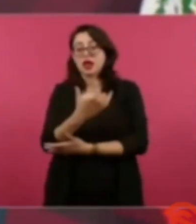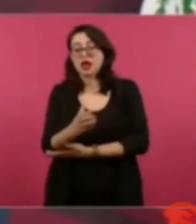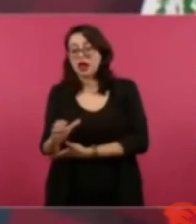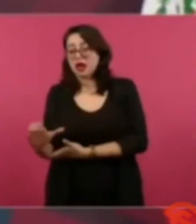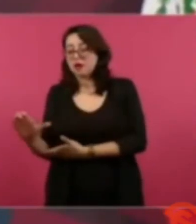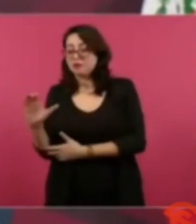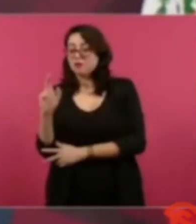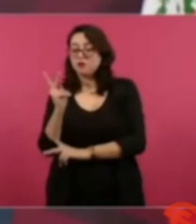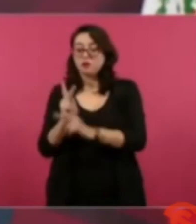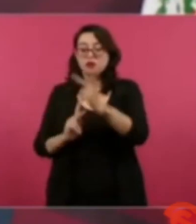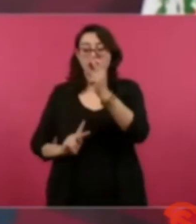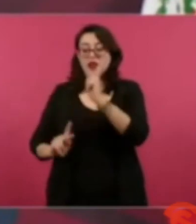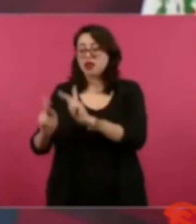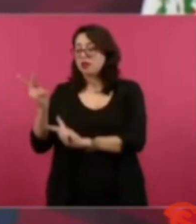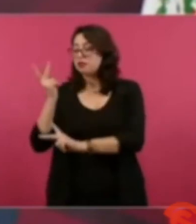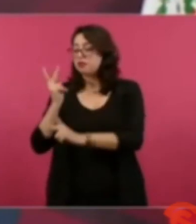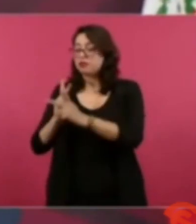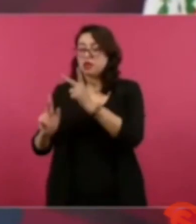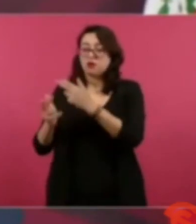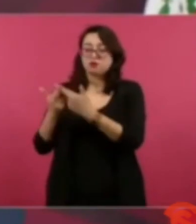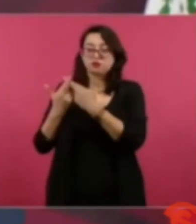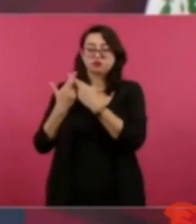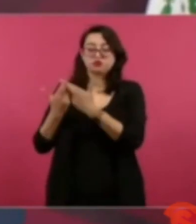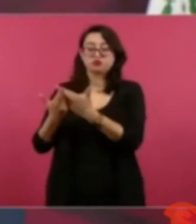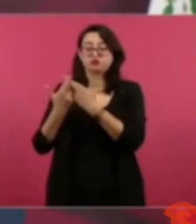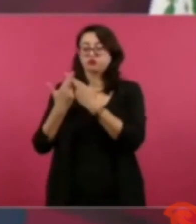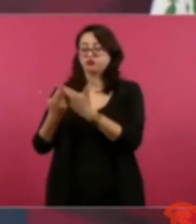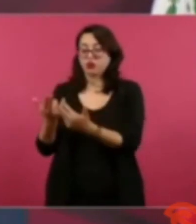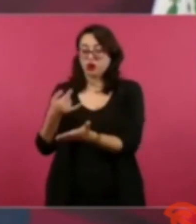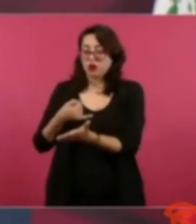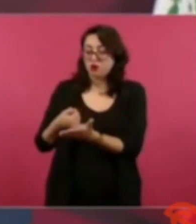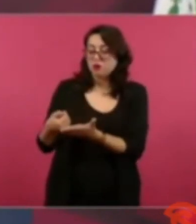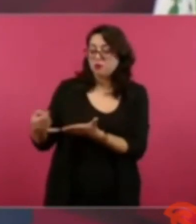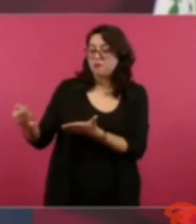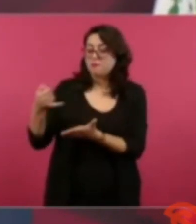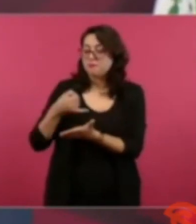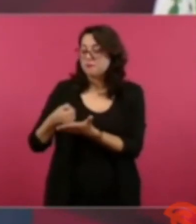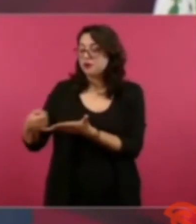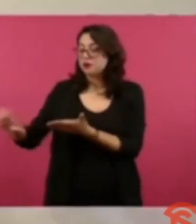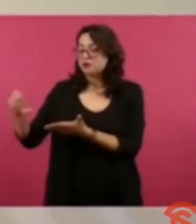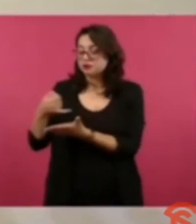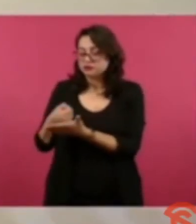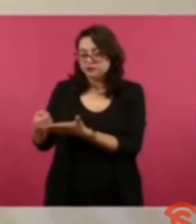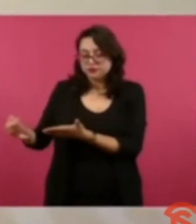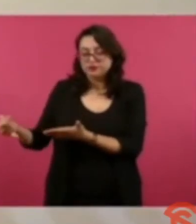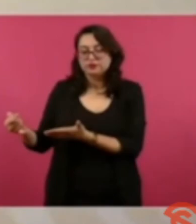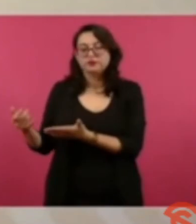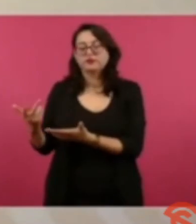donde se producen muchísimas plantas para el programa Sembrando Vida,